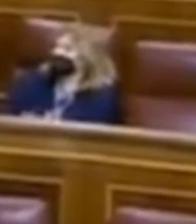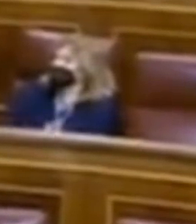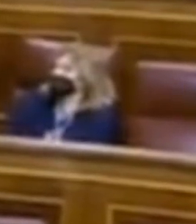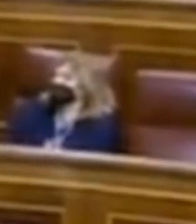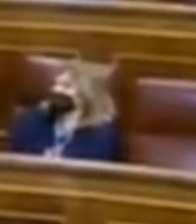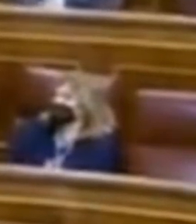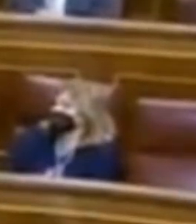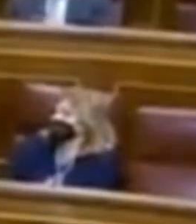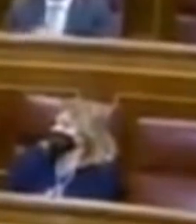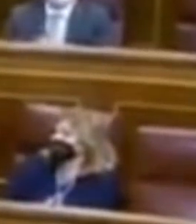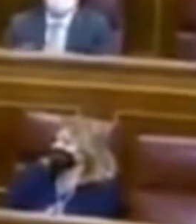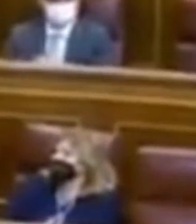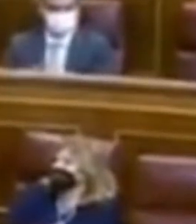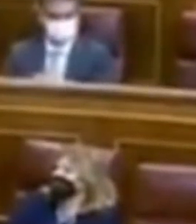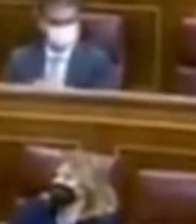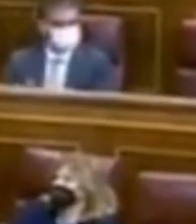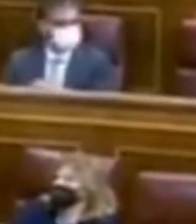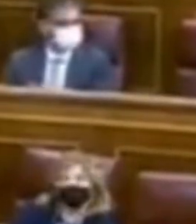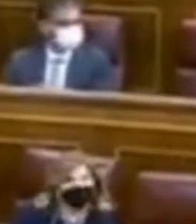Claro que sí.